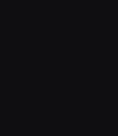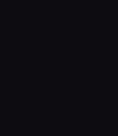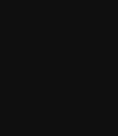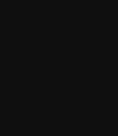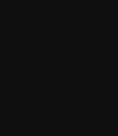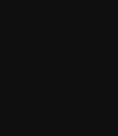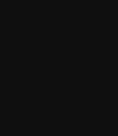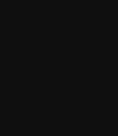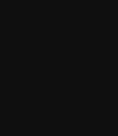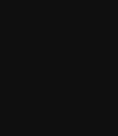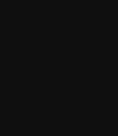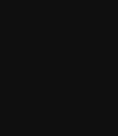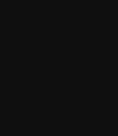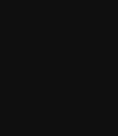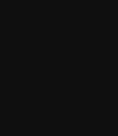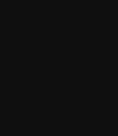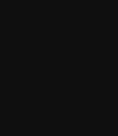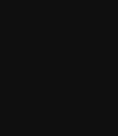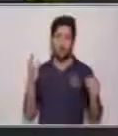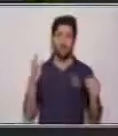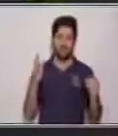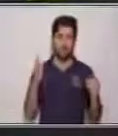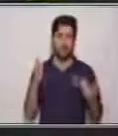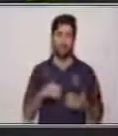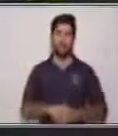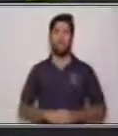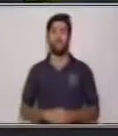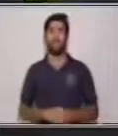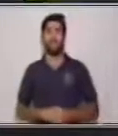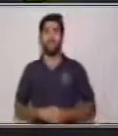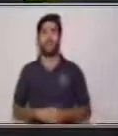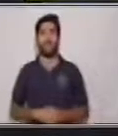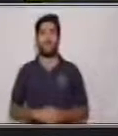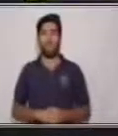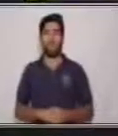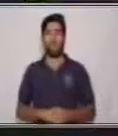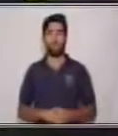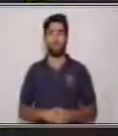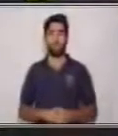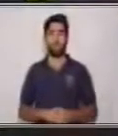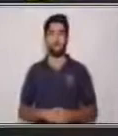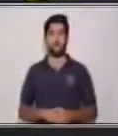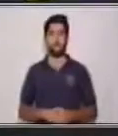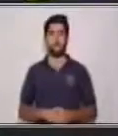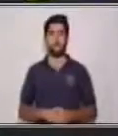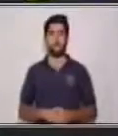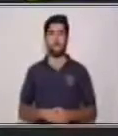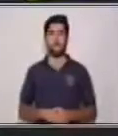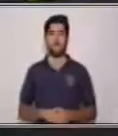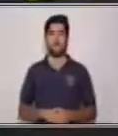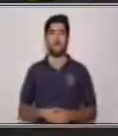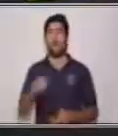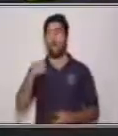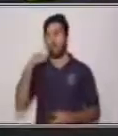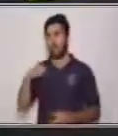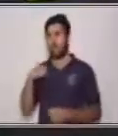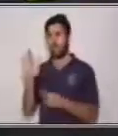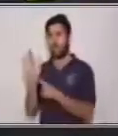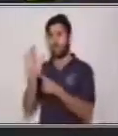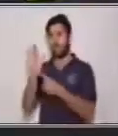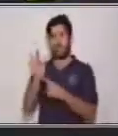incluir la imagen, ¿sí? Te voy a presentar la misma receta, pero con verbos